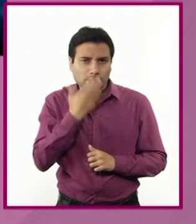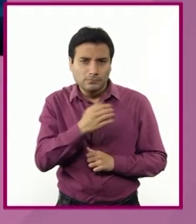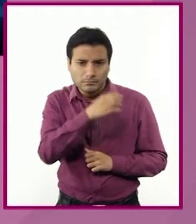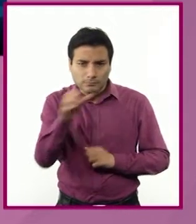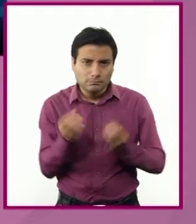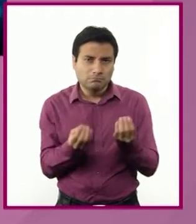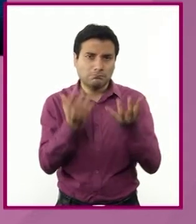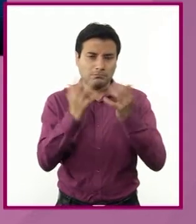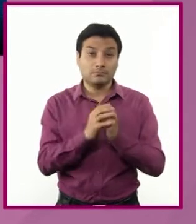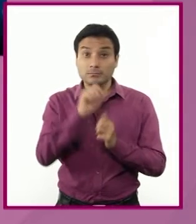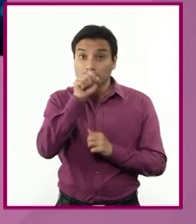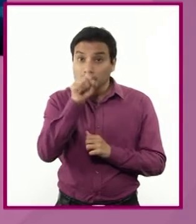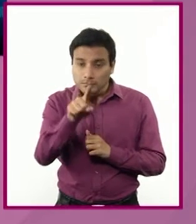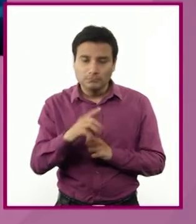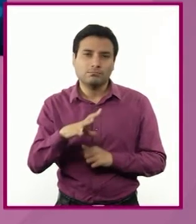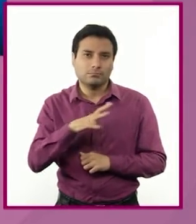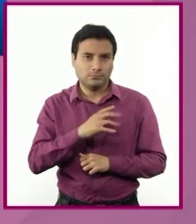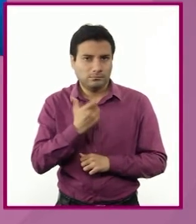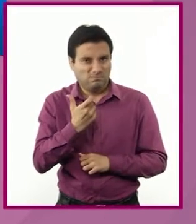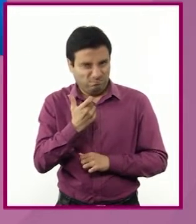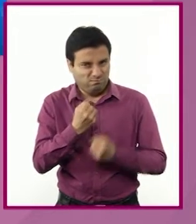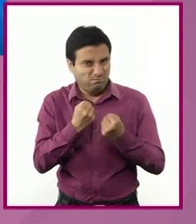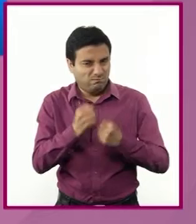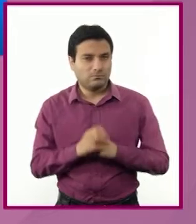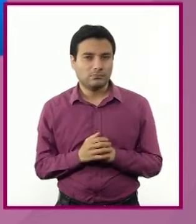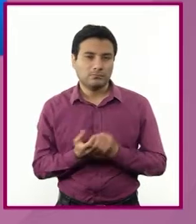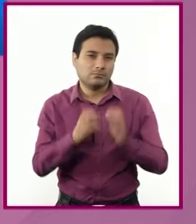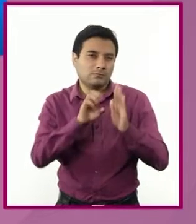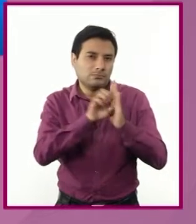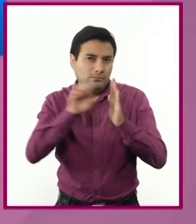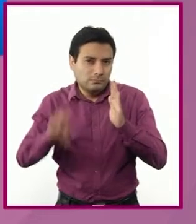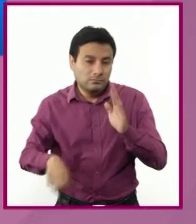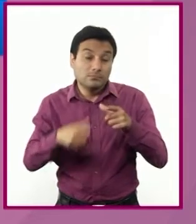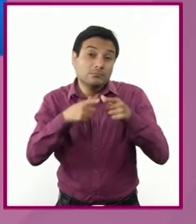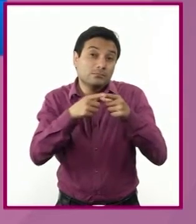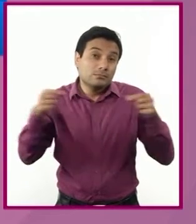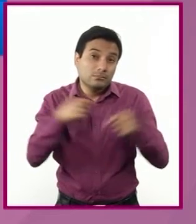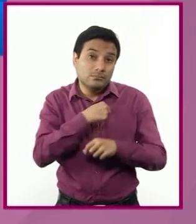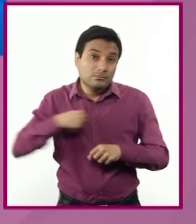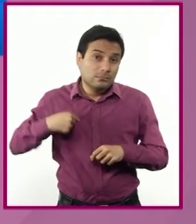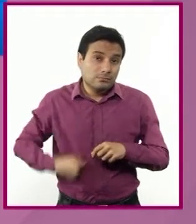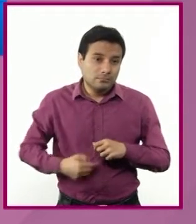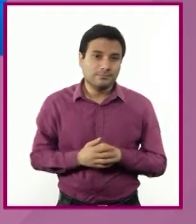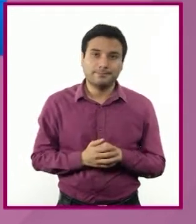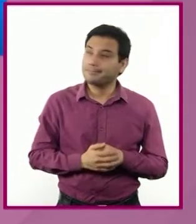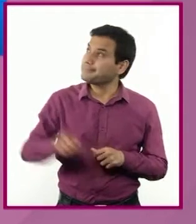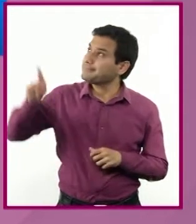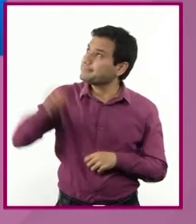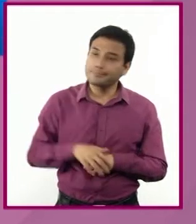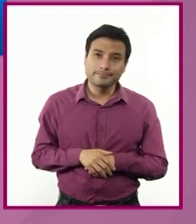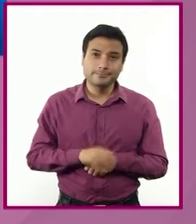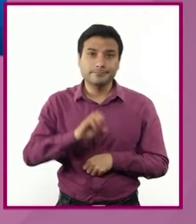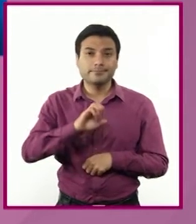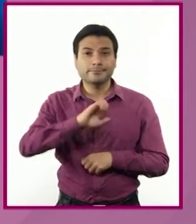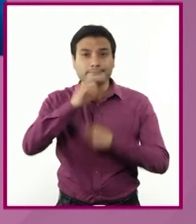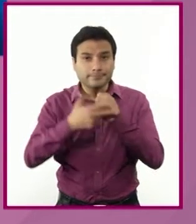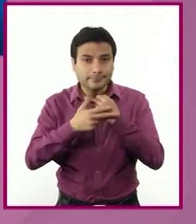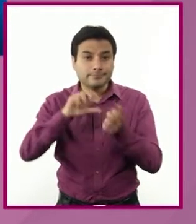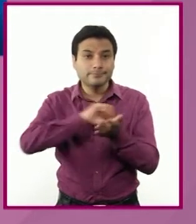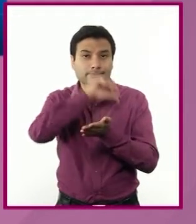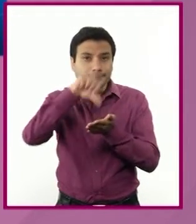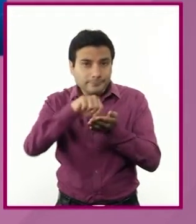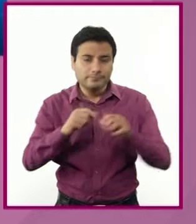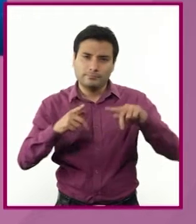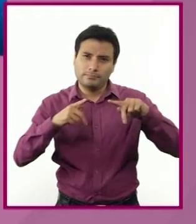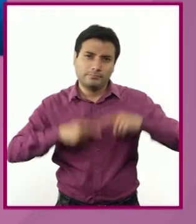agricultura, ahí se ubican economías poderosas como la china y la japonesa. La región centro-occidente de Europa, cuya concentración